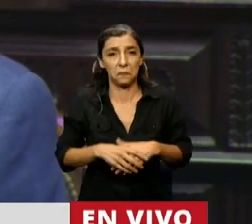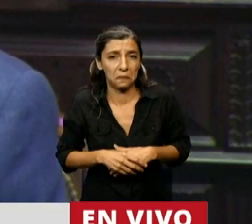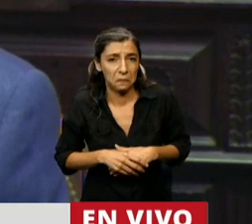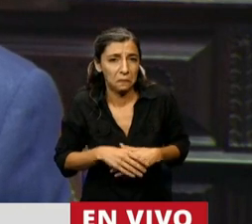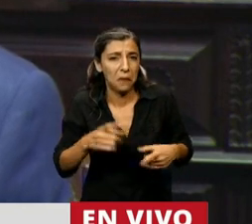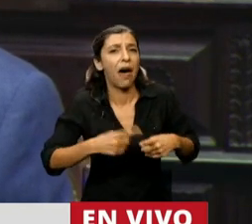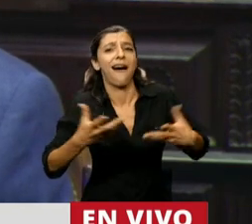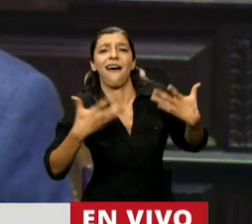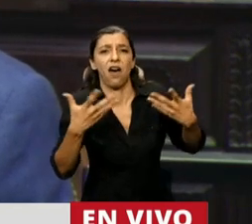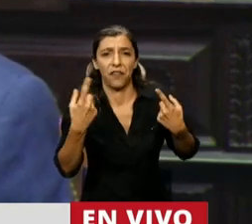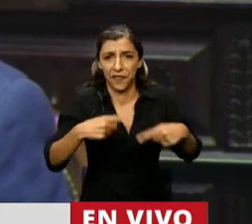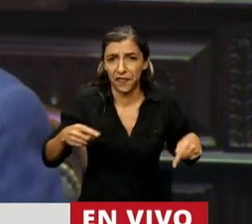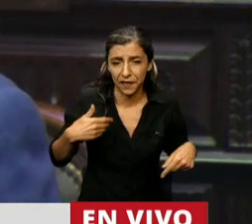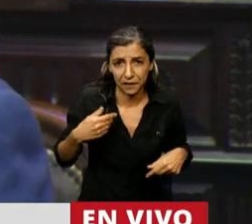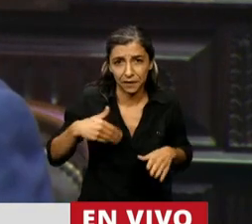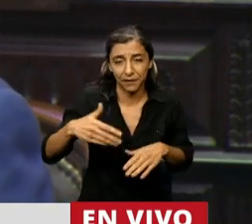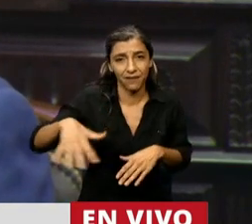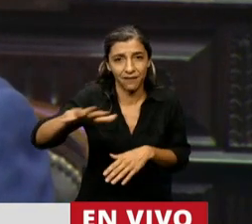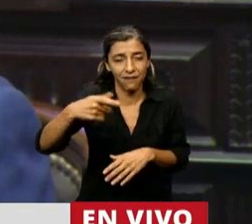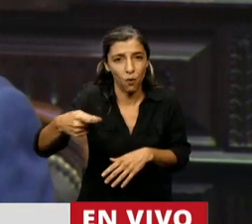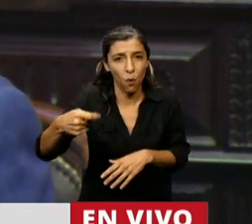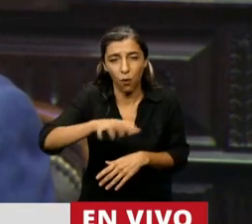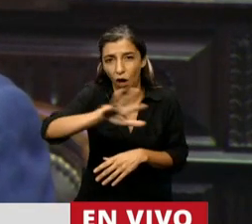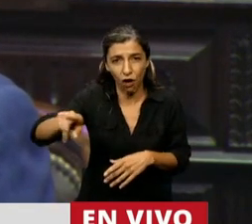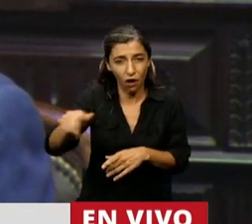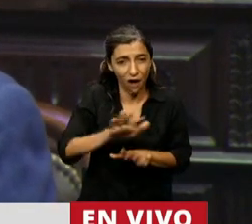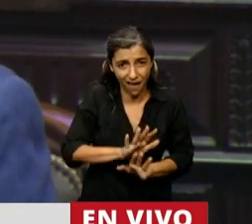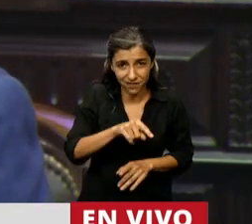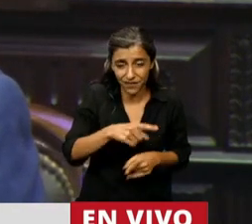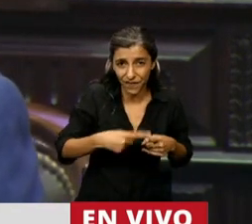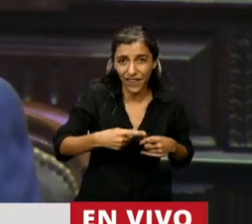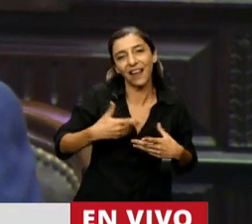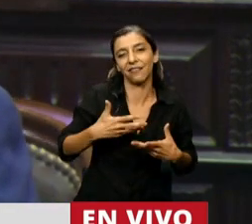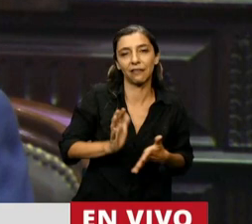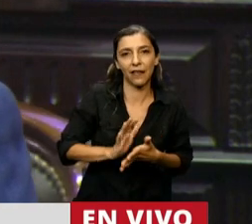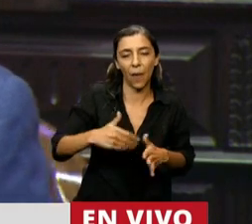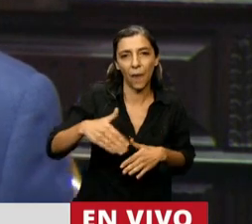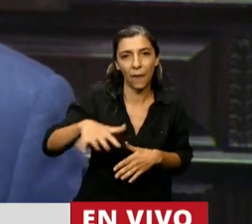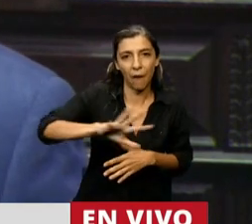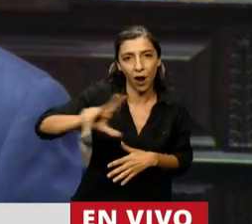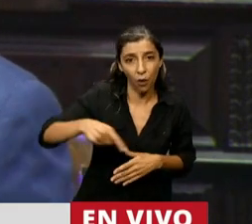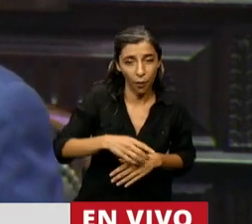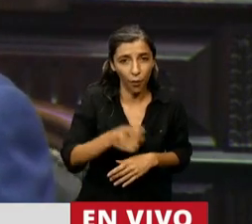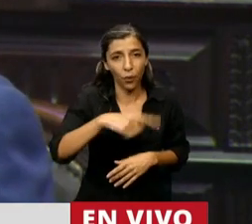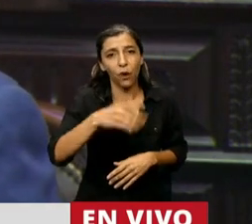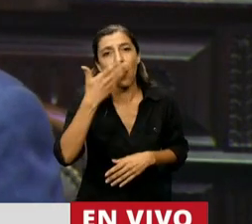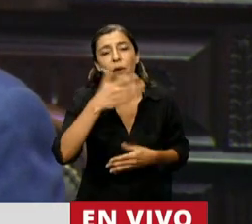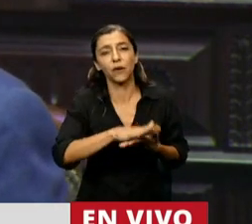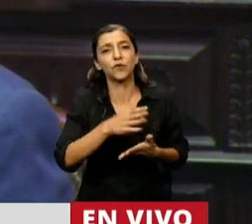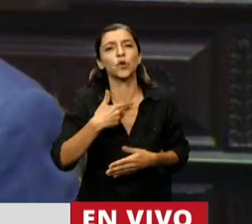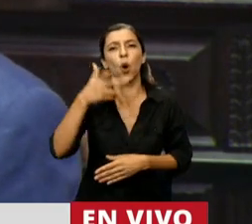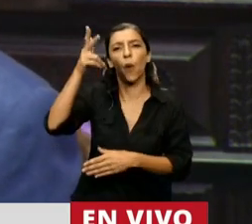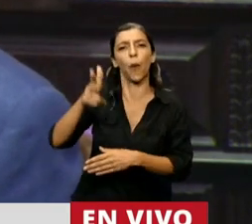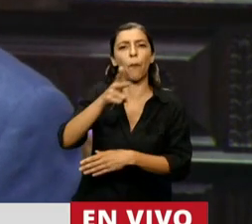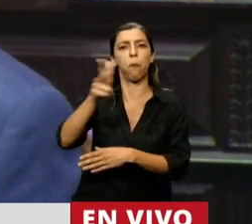roban la plata a los jubilados eso festejaban fíjense que tanto hablan del papá francisco cultura del encuentro